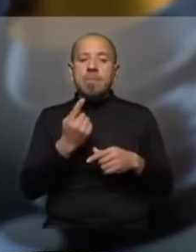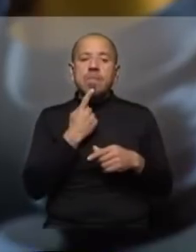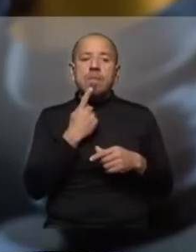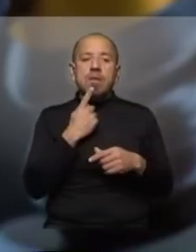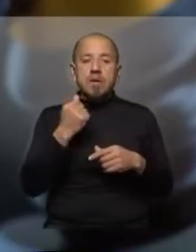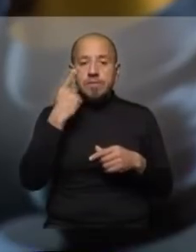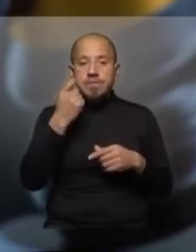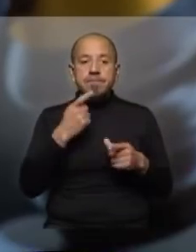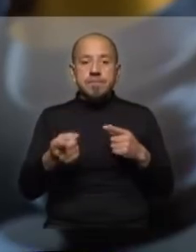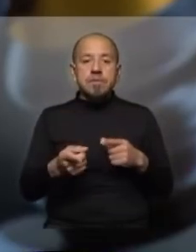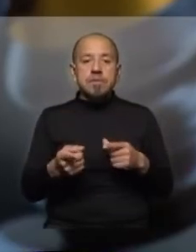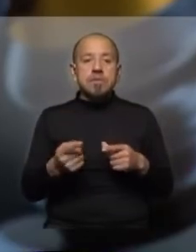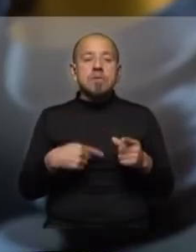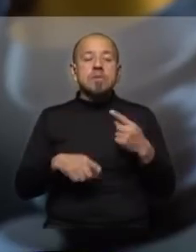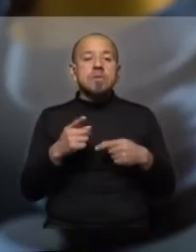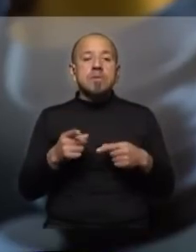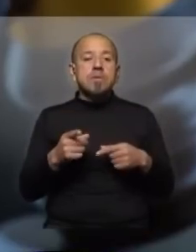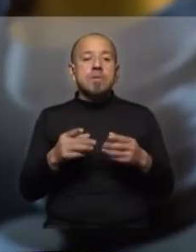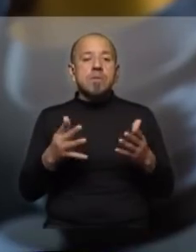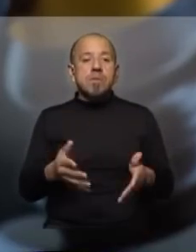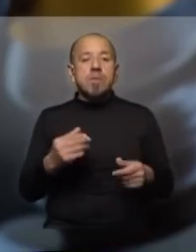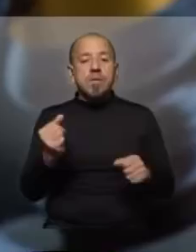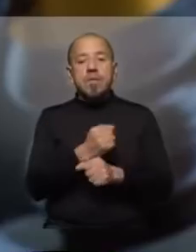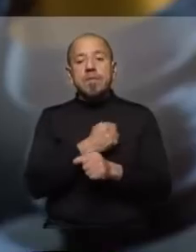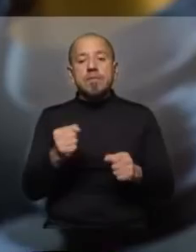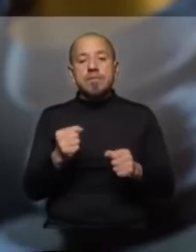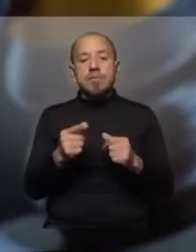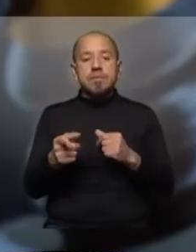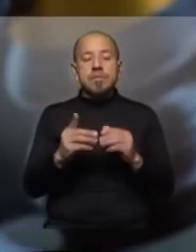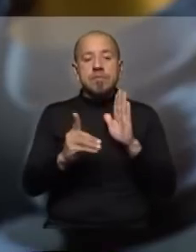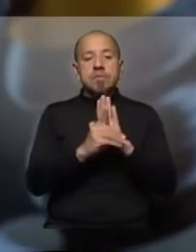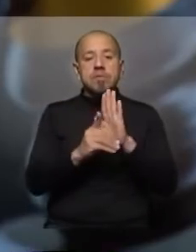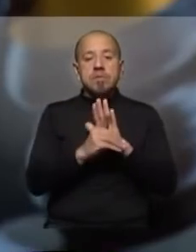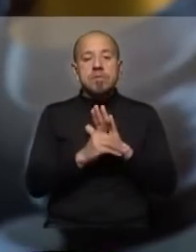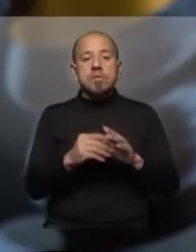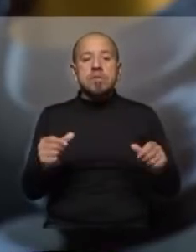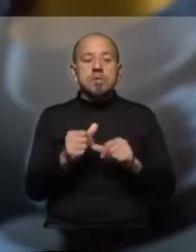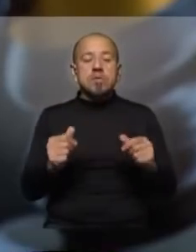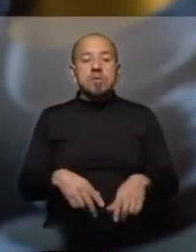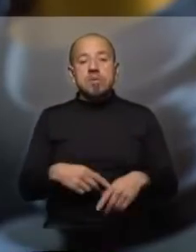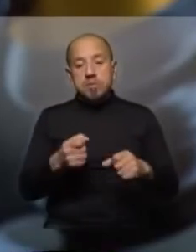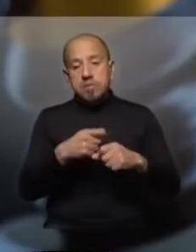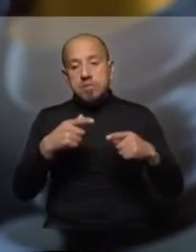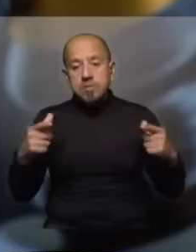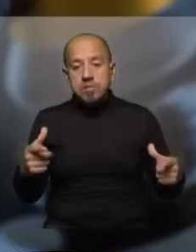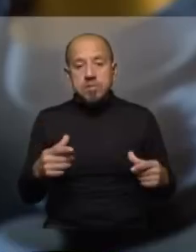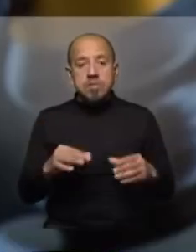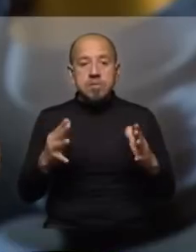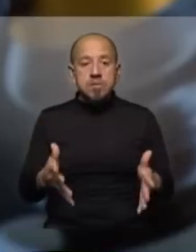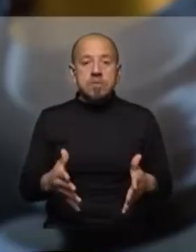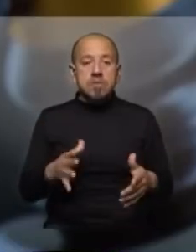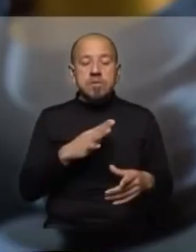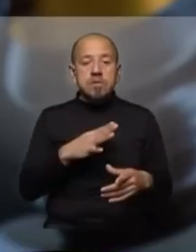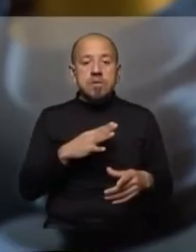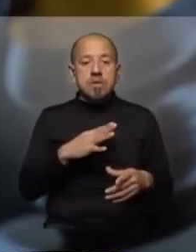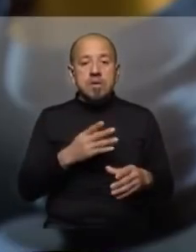de prevención y de regulación este aprobamos un un un un decreto que lo que hizo fue ampliar la posibilidad para que haya más armas en